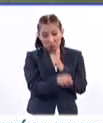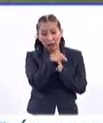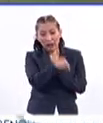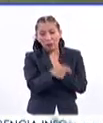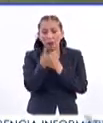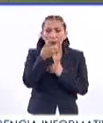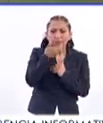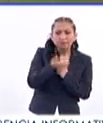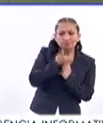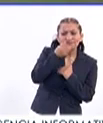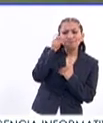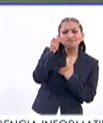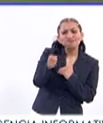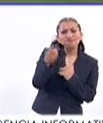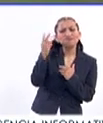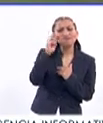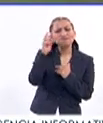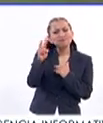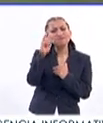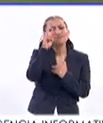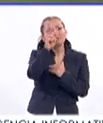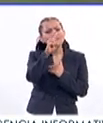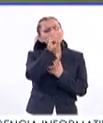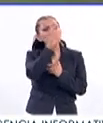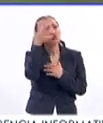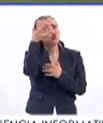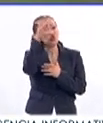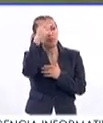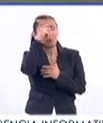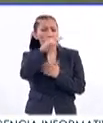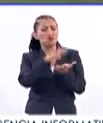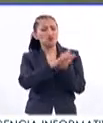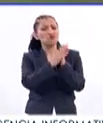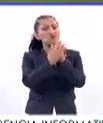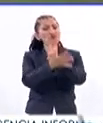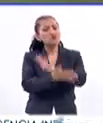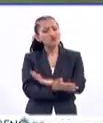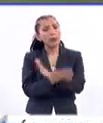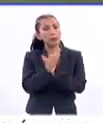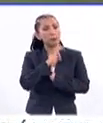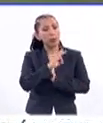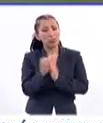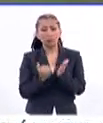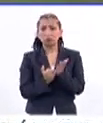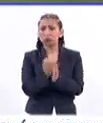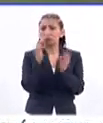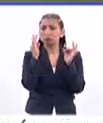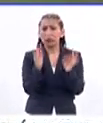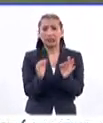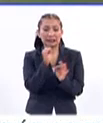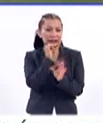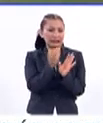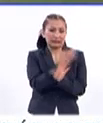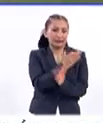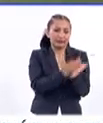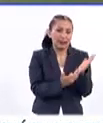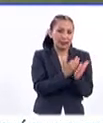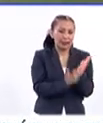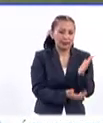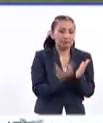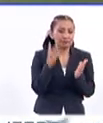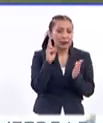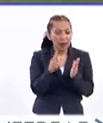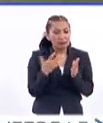digamos, familiarizando con esa necesidad, pues en el futuro México podrá tomar las decisiones que no ha tomado en su historia,